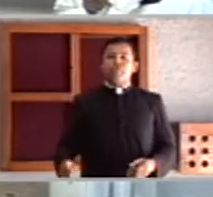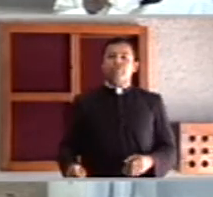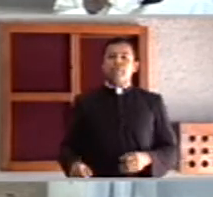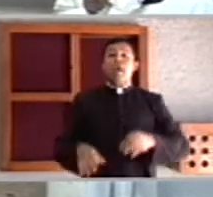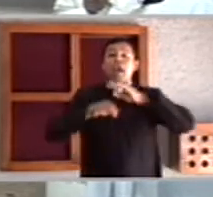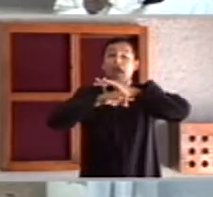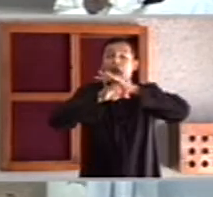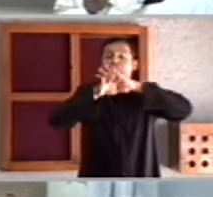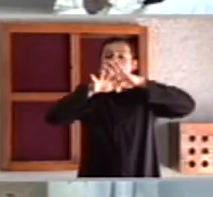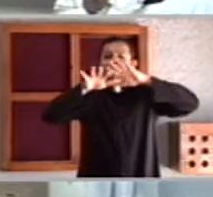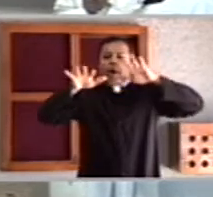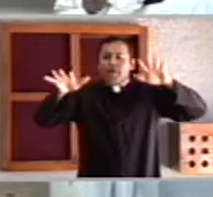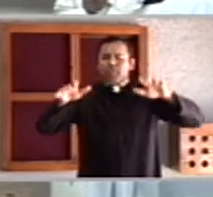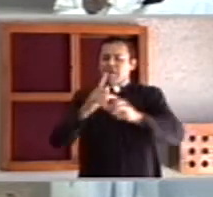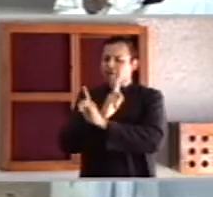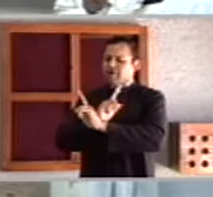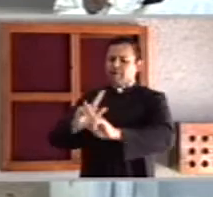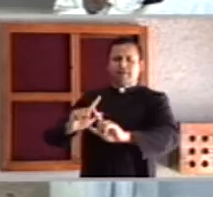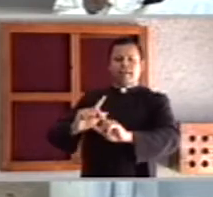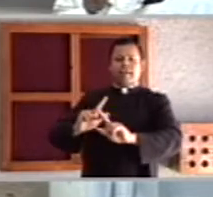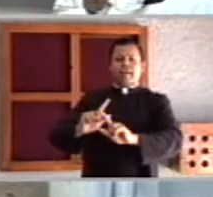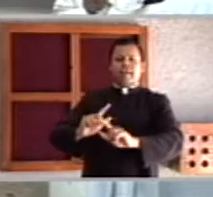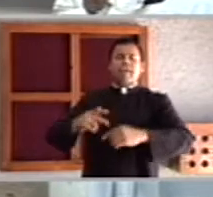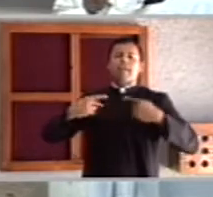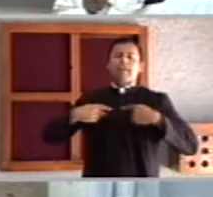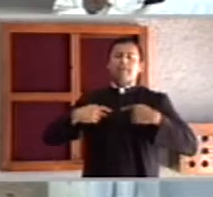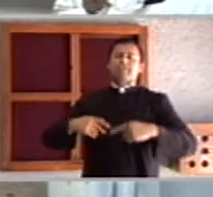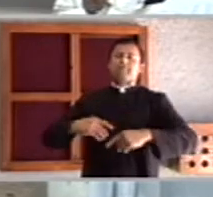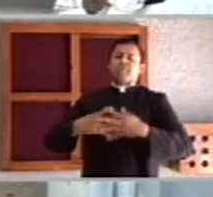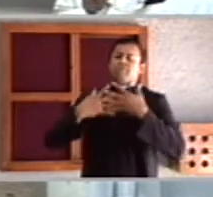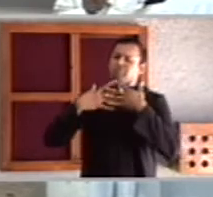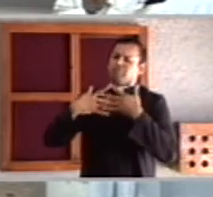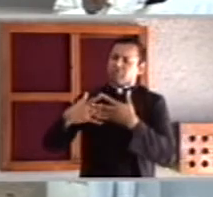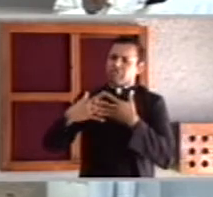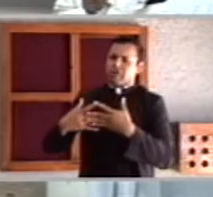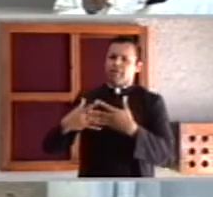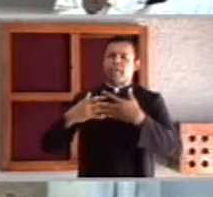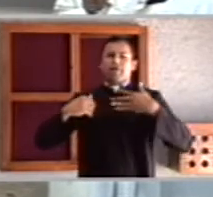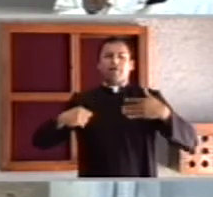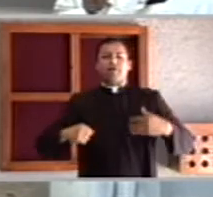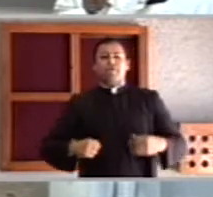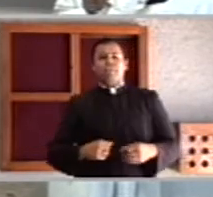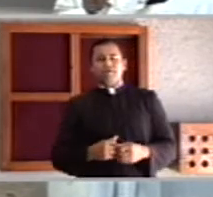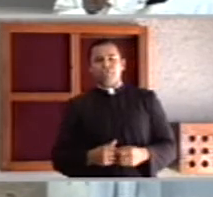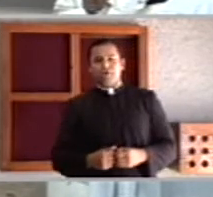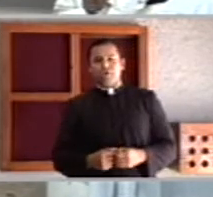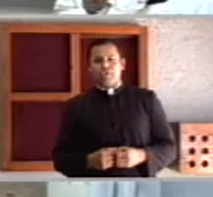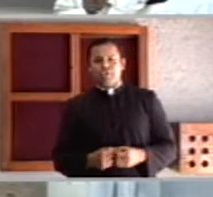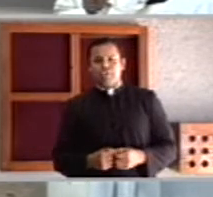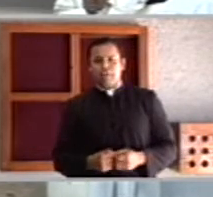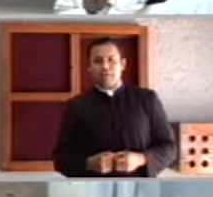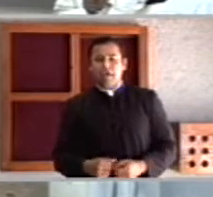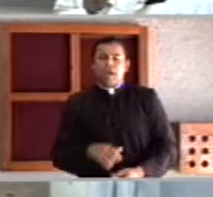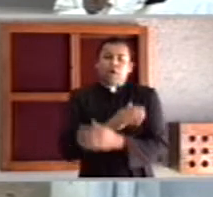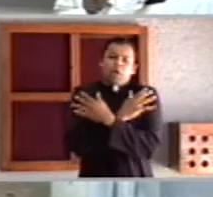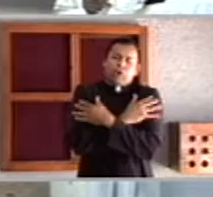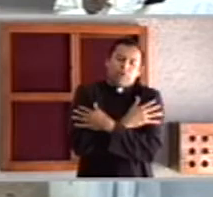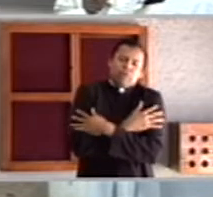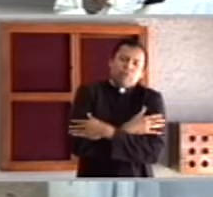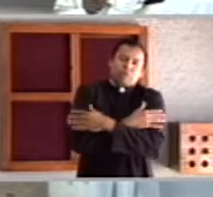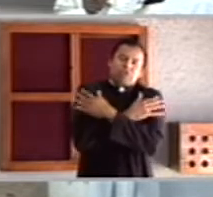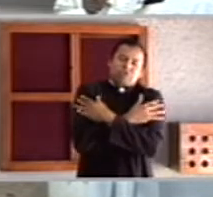predicare captivit remissionem, et cessis visum dimittere, confractos